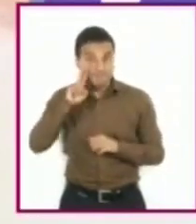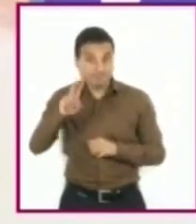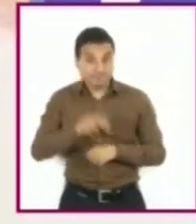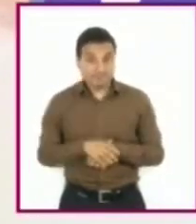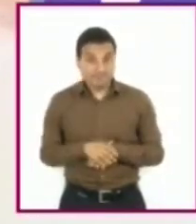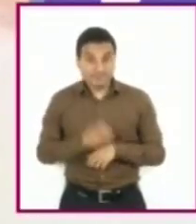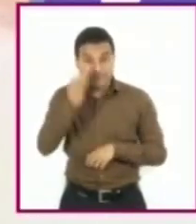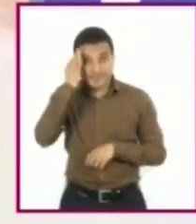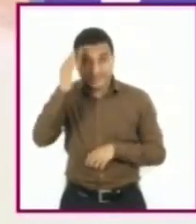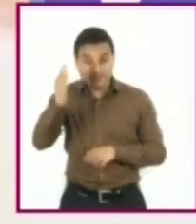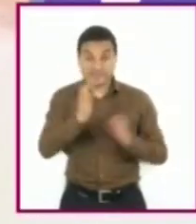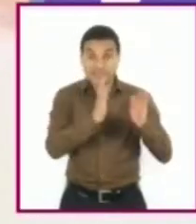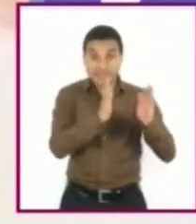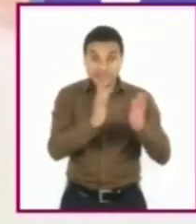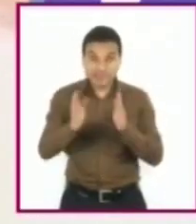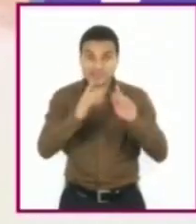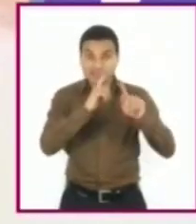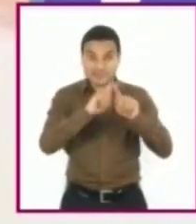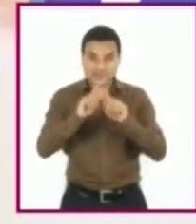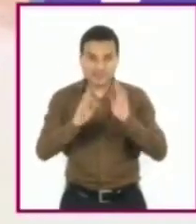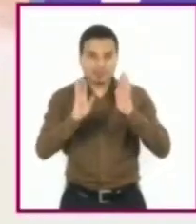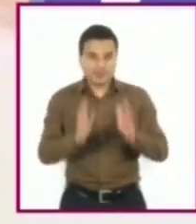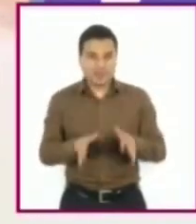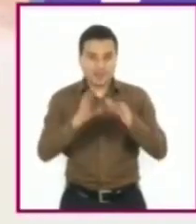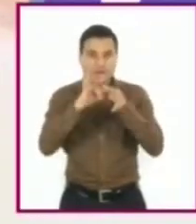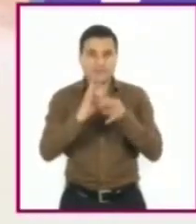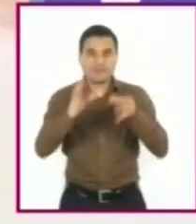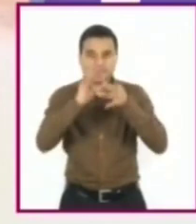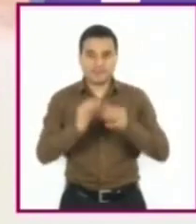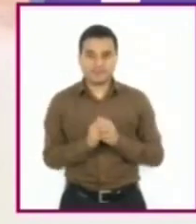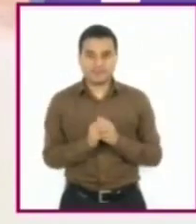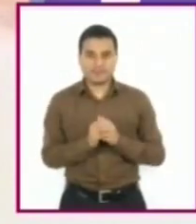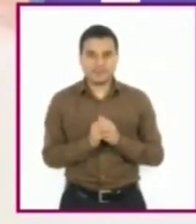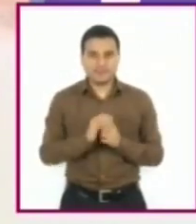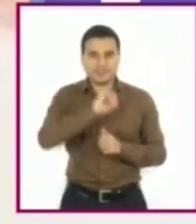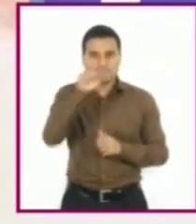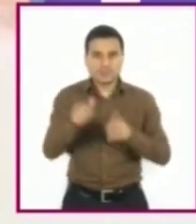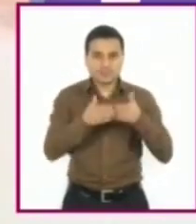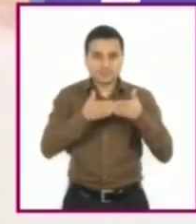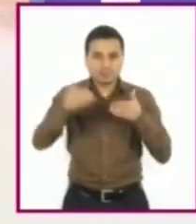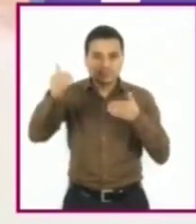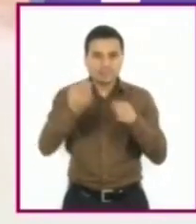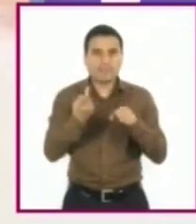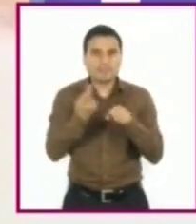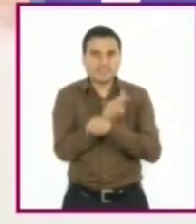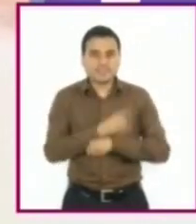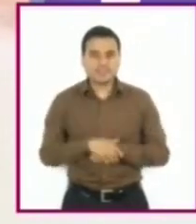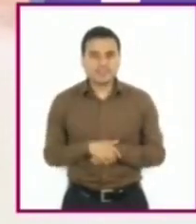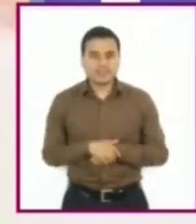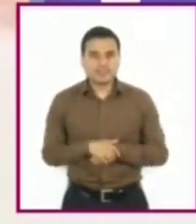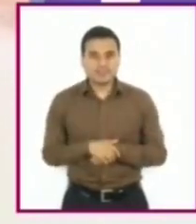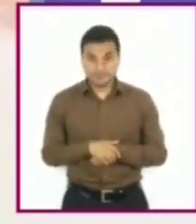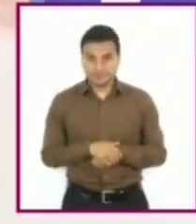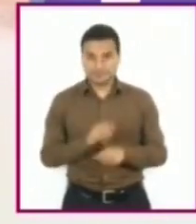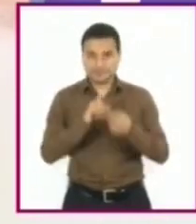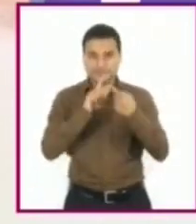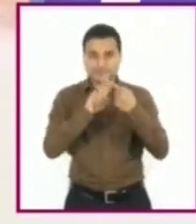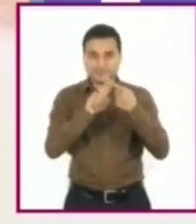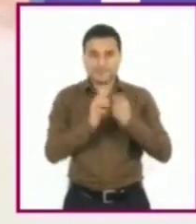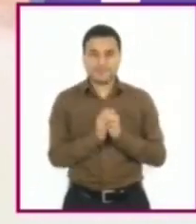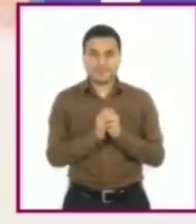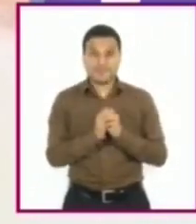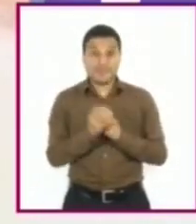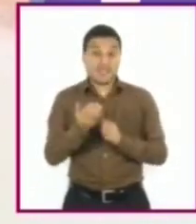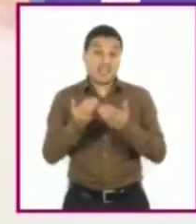de la Revolución Francesa. ¿Cuáles fueron las consecuencias? La primera fue el fin del